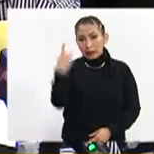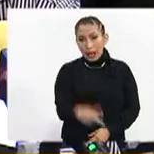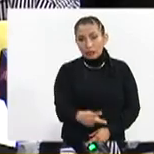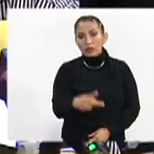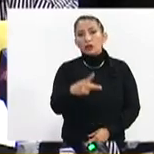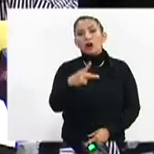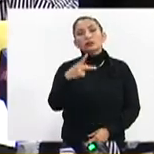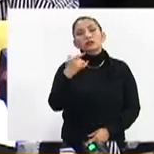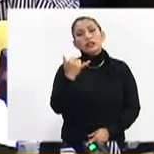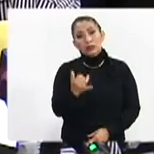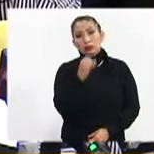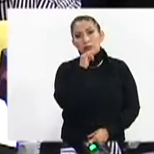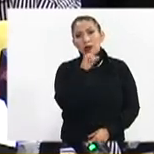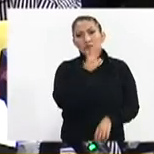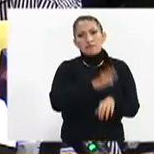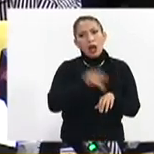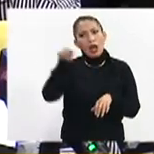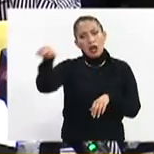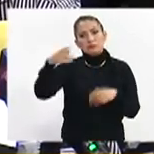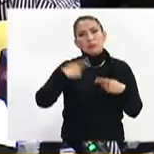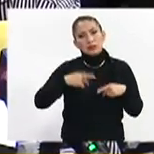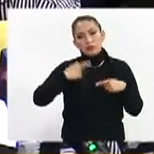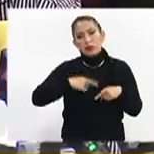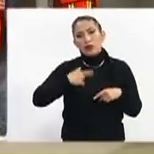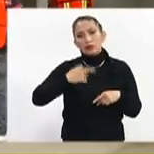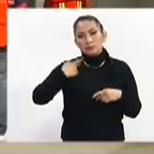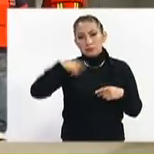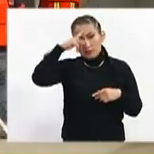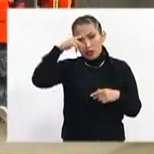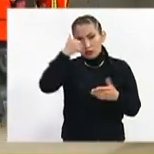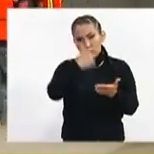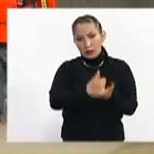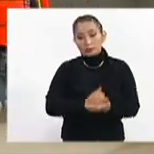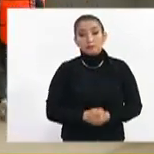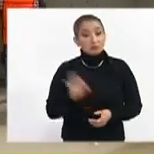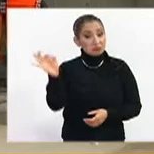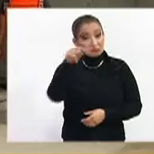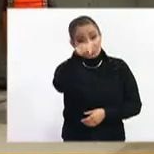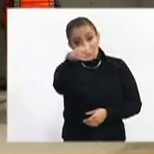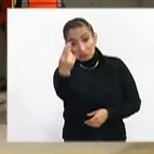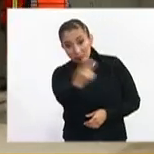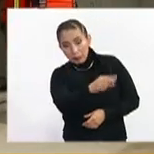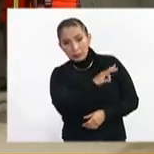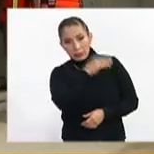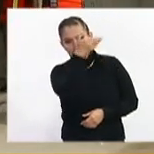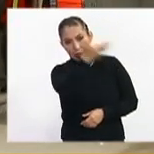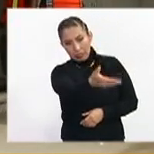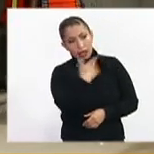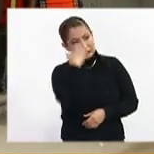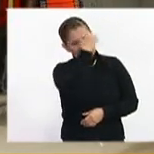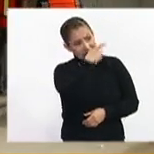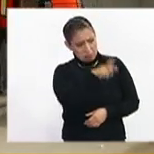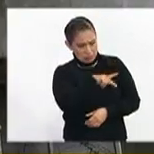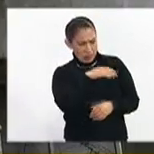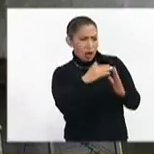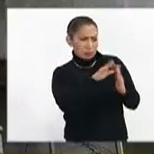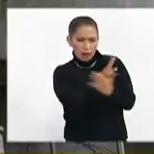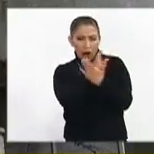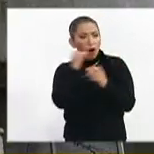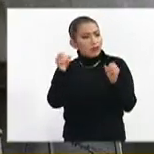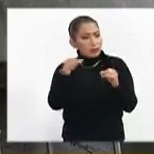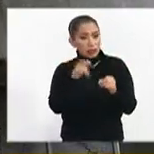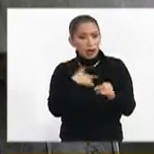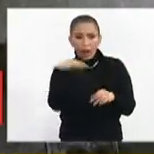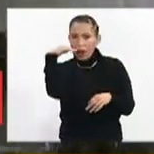mexicano y en particular para la Ciudad de México. Si usted lo requiere, puede solicitar un peritaje en su casa u